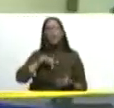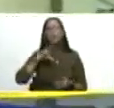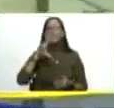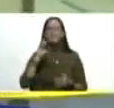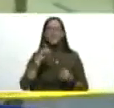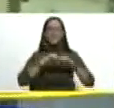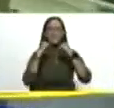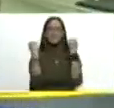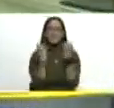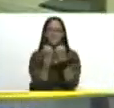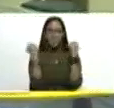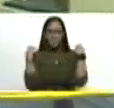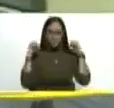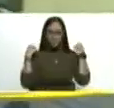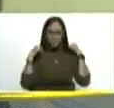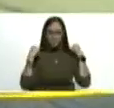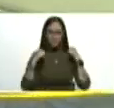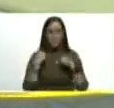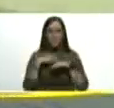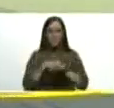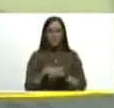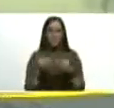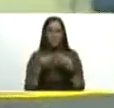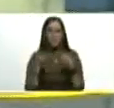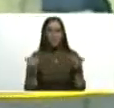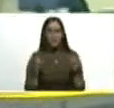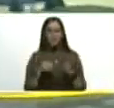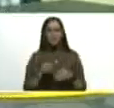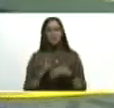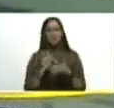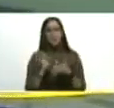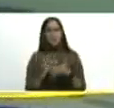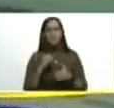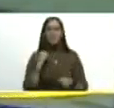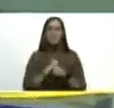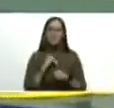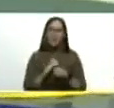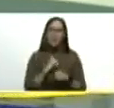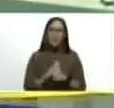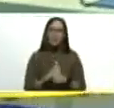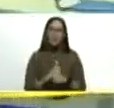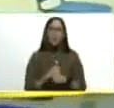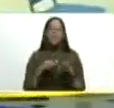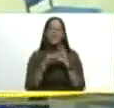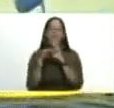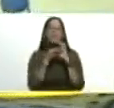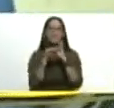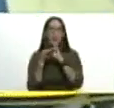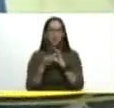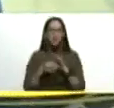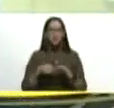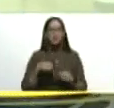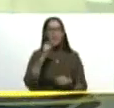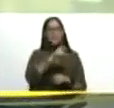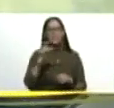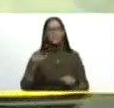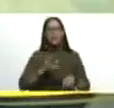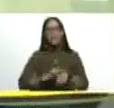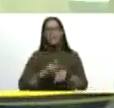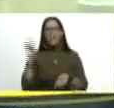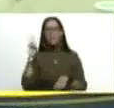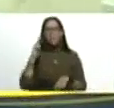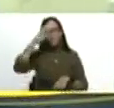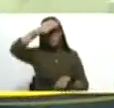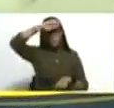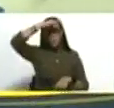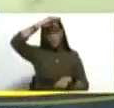nuestras 30 salas de rehabilitación integral que están abiertas, que están funcionando, que están trabajando en esa unión del personal médico venezolano y